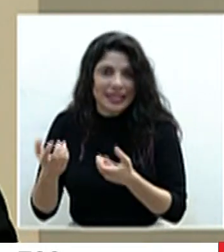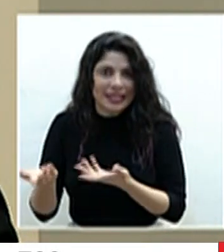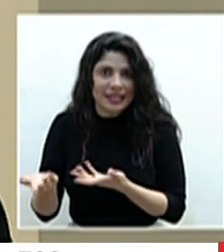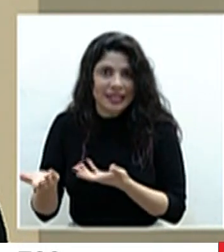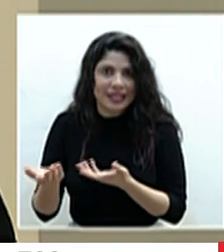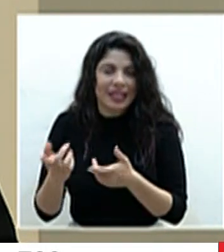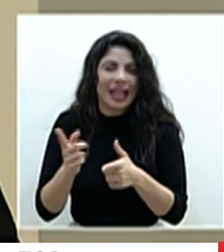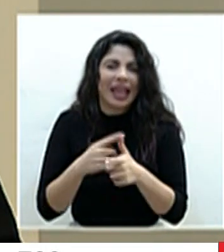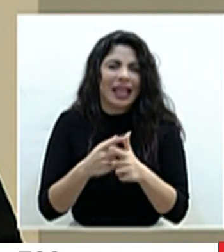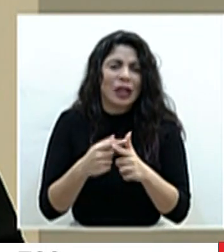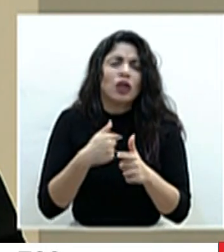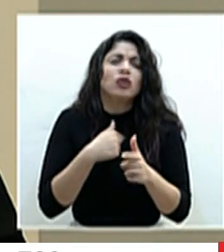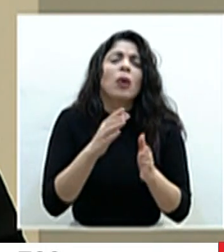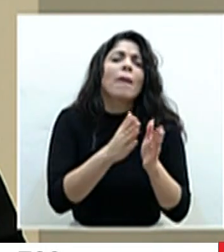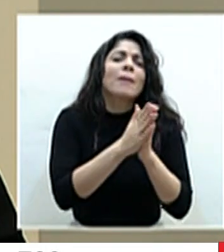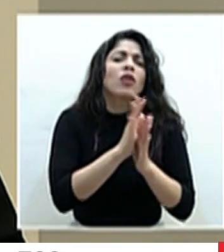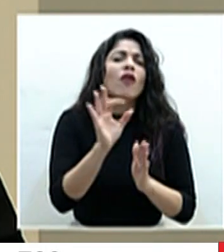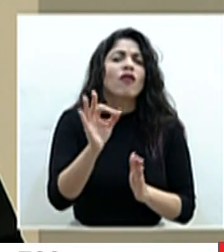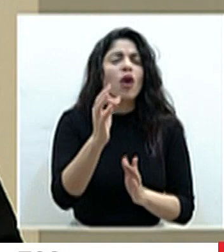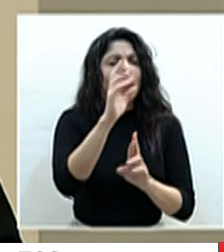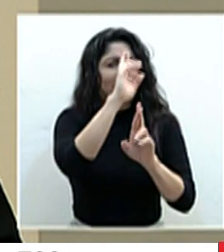Y ese es un pedido muy respetuoso.